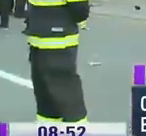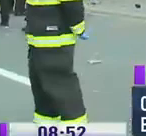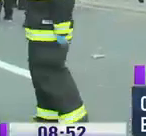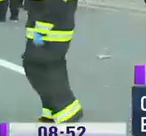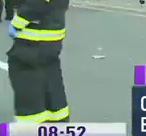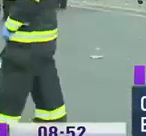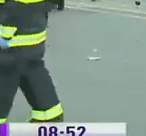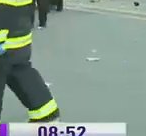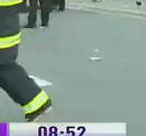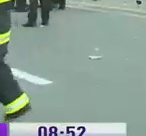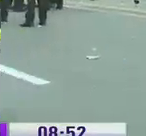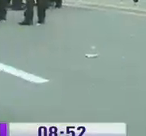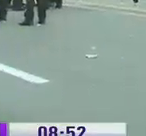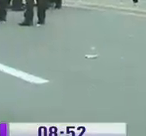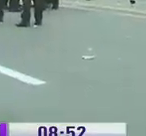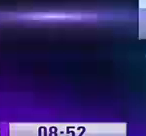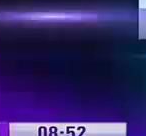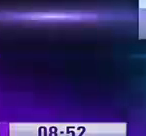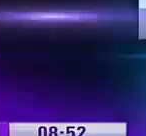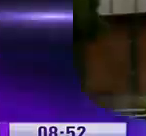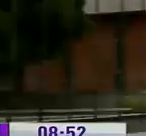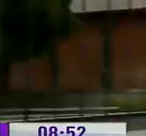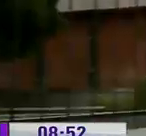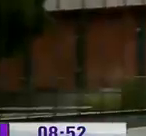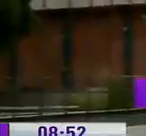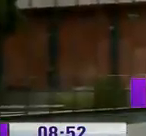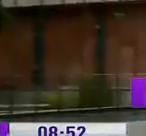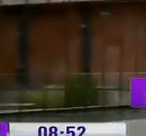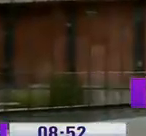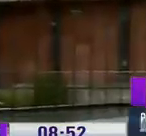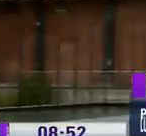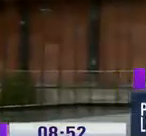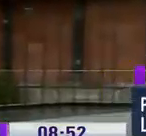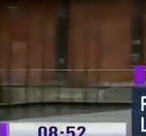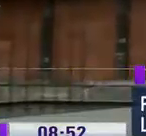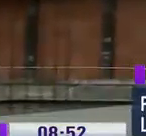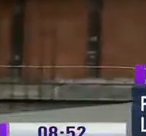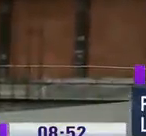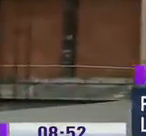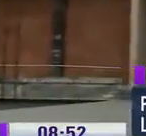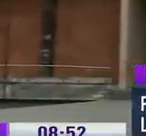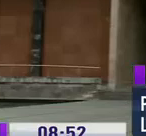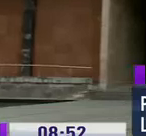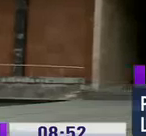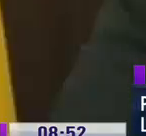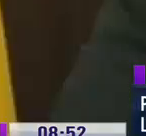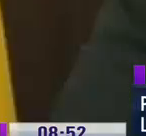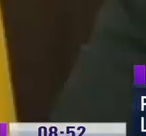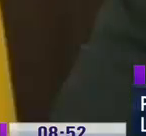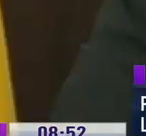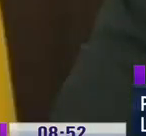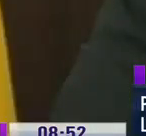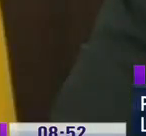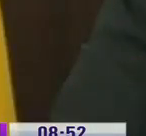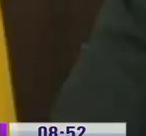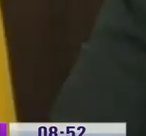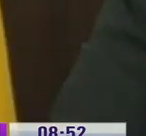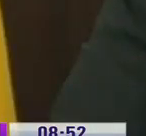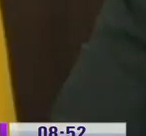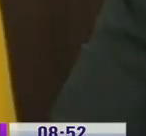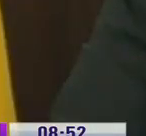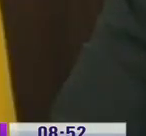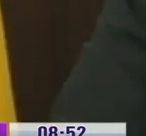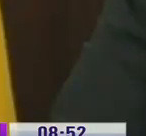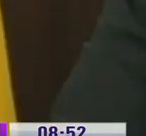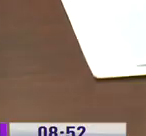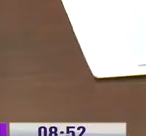regresará a su país. También el presidente Moreno entregó proyecto de ley de lucha contra la corrupción. Estas y otras informaciones en el primer noticiero